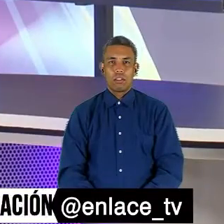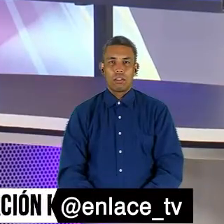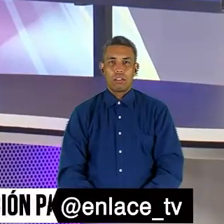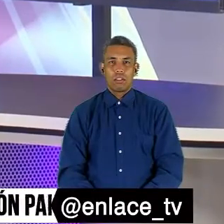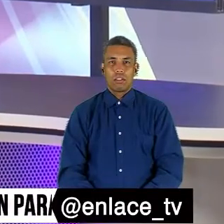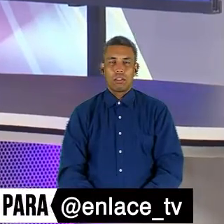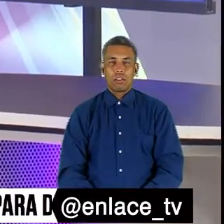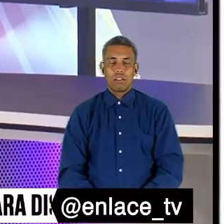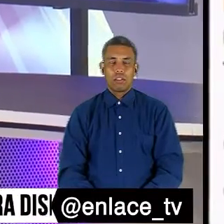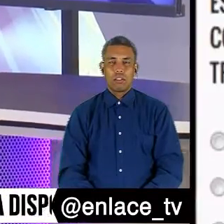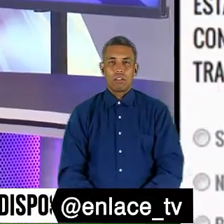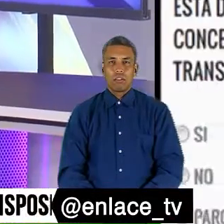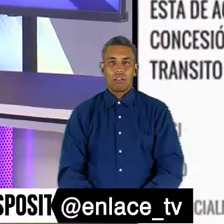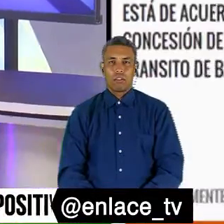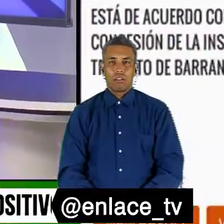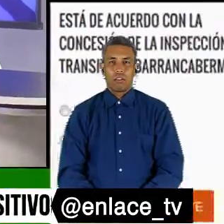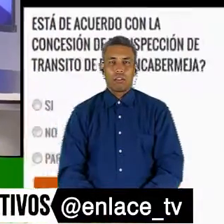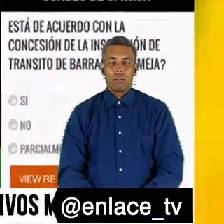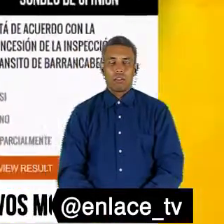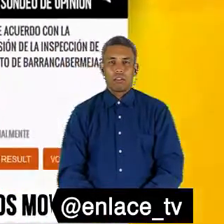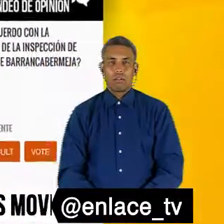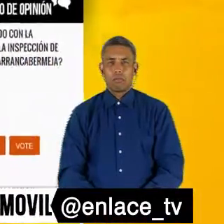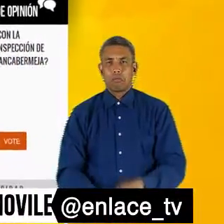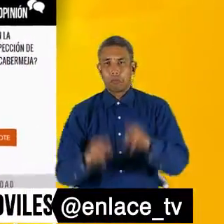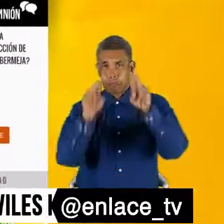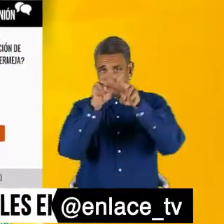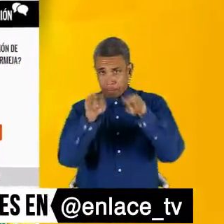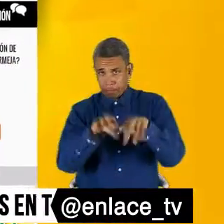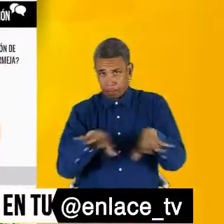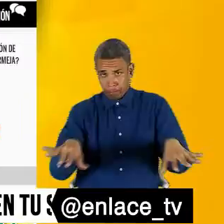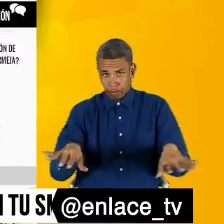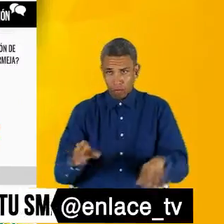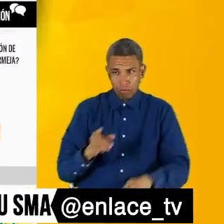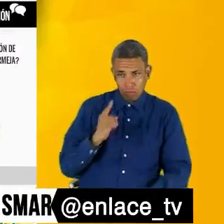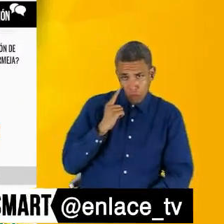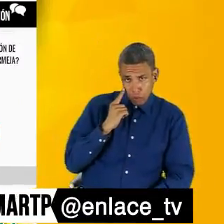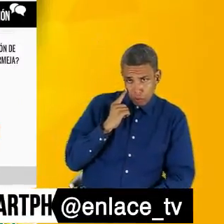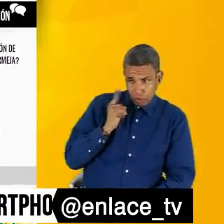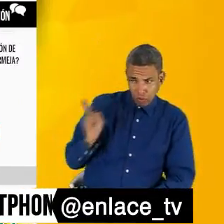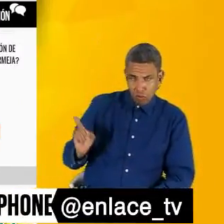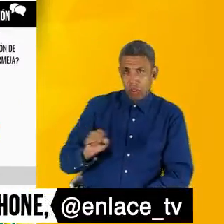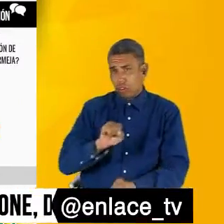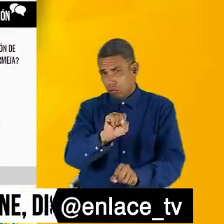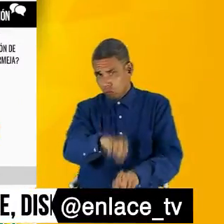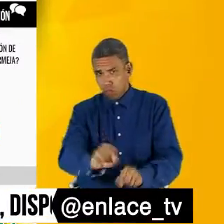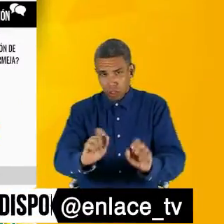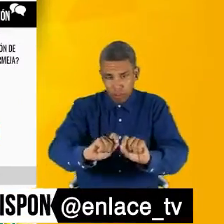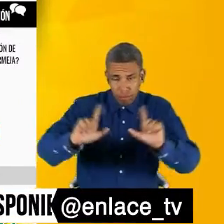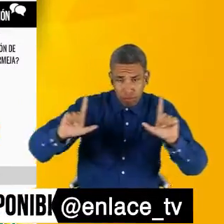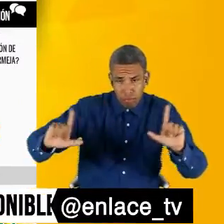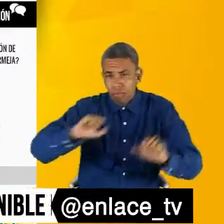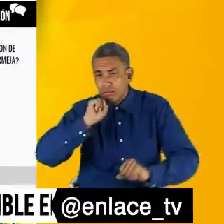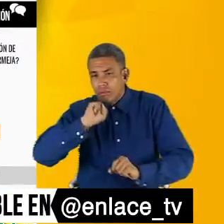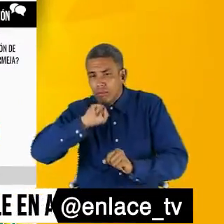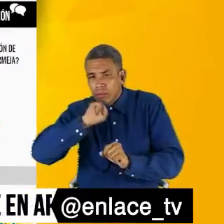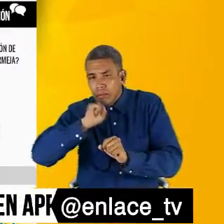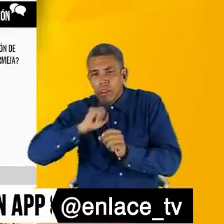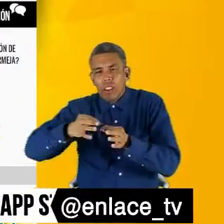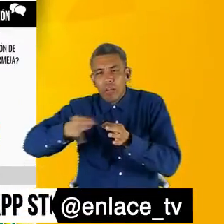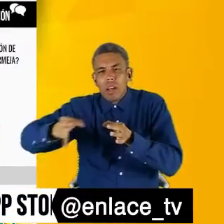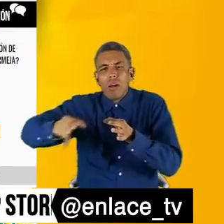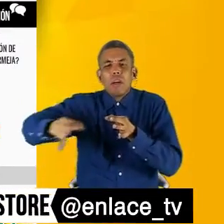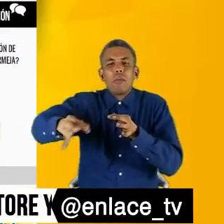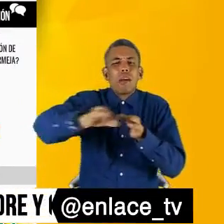Seguimos llevando a nuestra comunidad el acontecer de la ciudad y región. Estas y otras informaciones de Enlace Noticias las puede hallar en nuestra